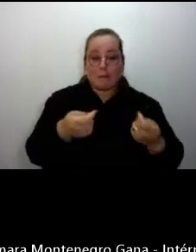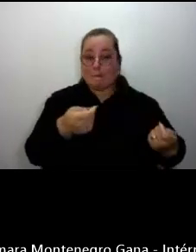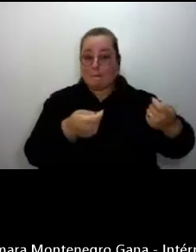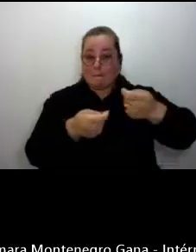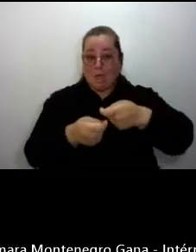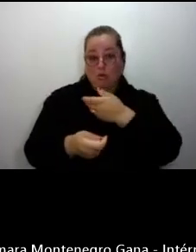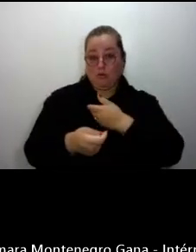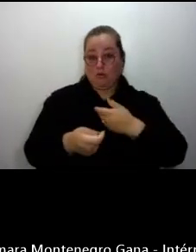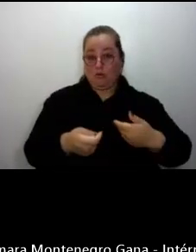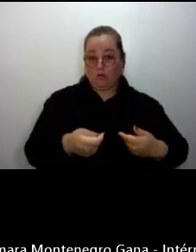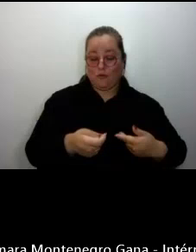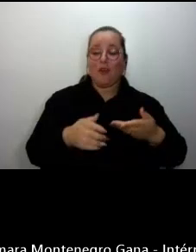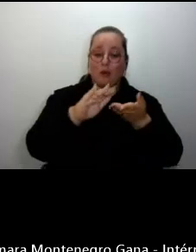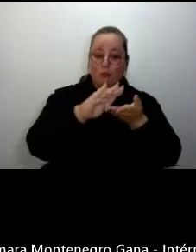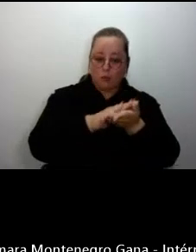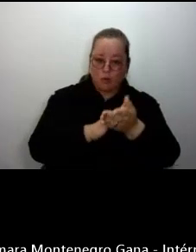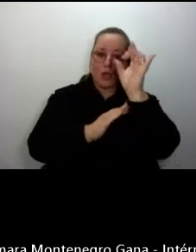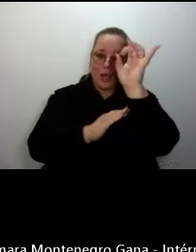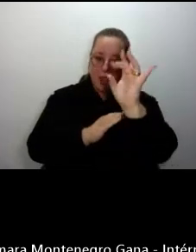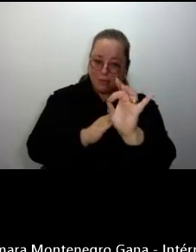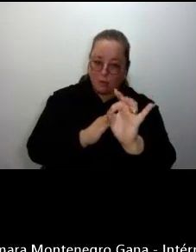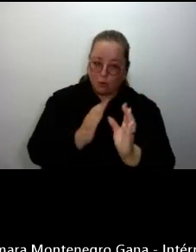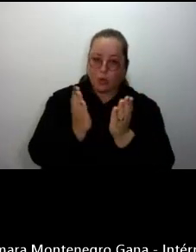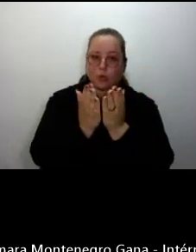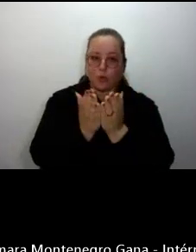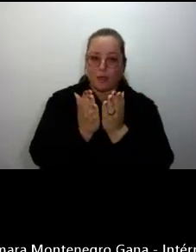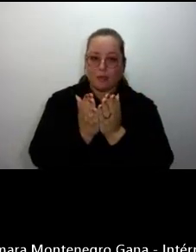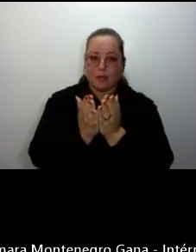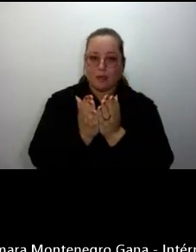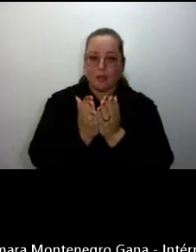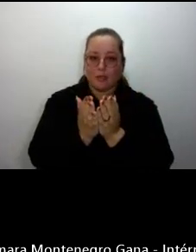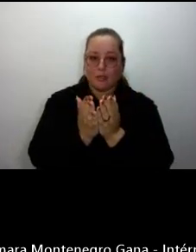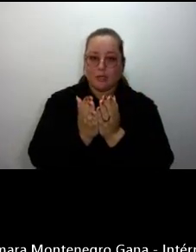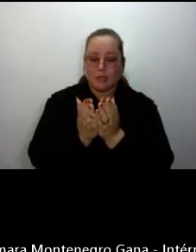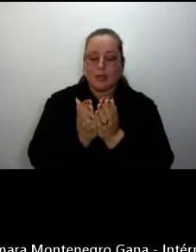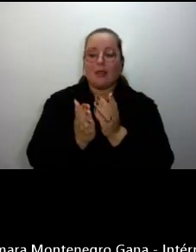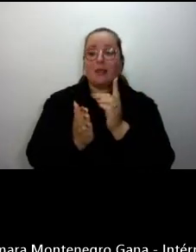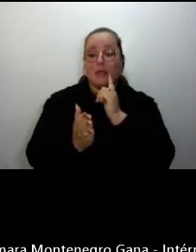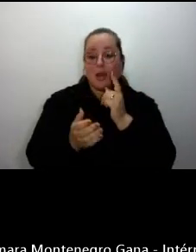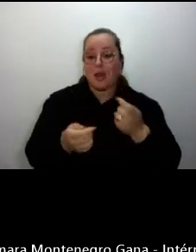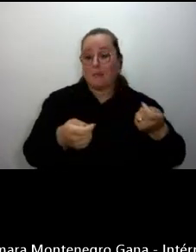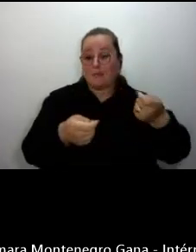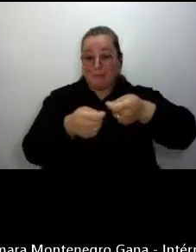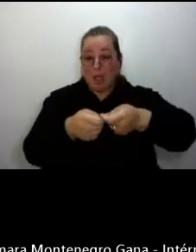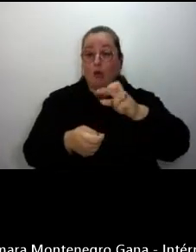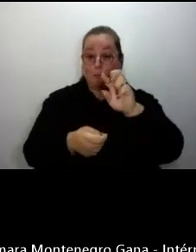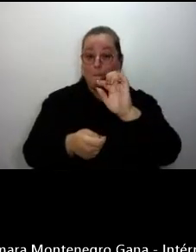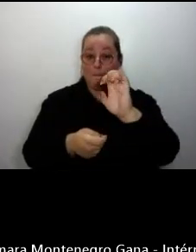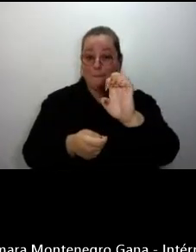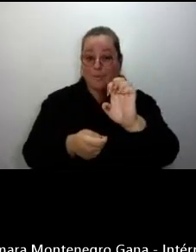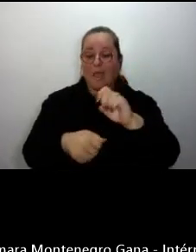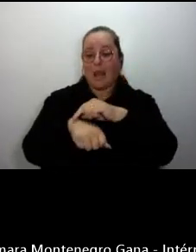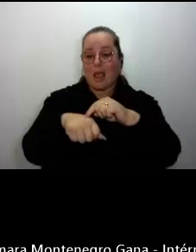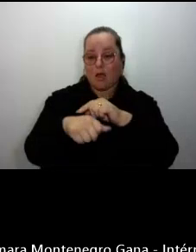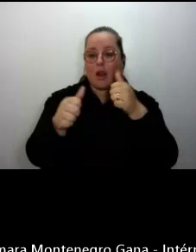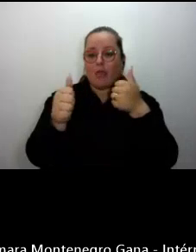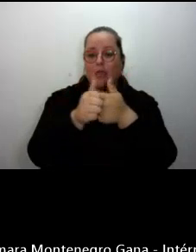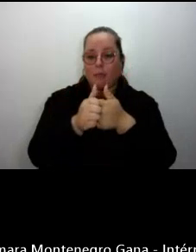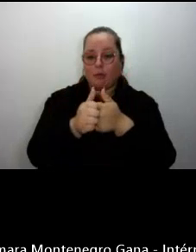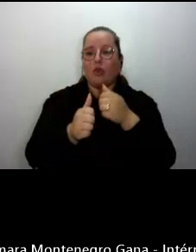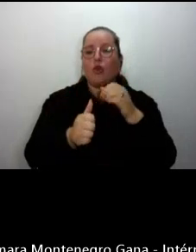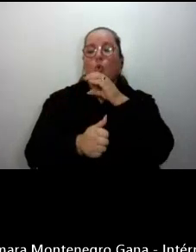es postulada por cada uno de los estudiantes que recibe subvención del PIE, las horas de apoyo son para el